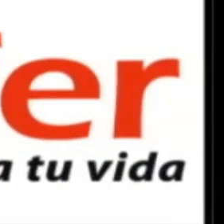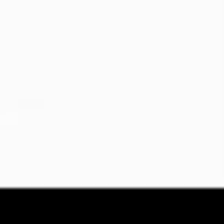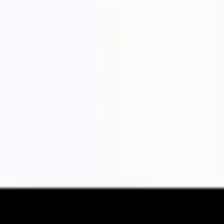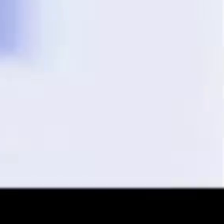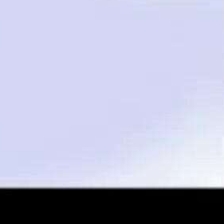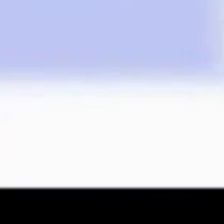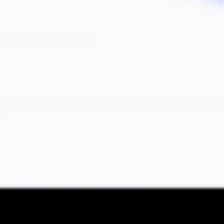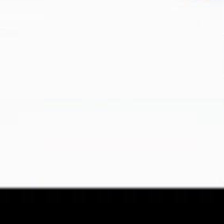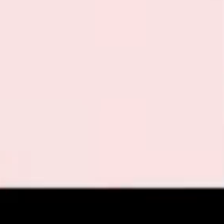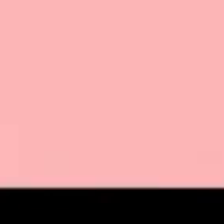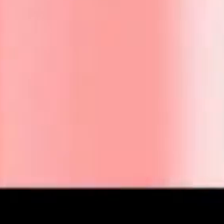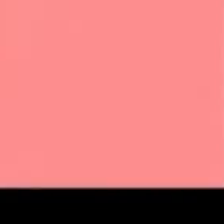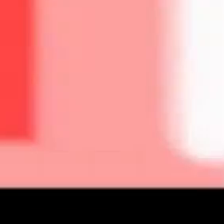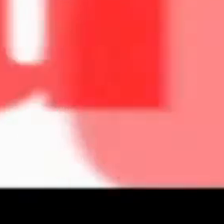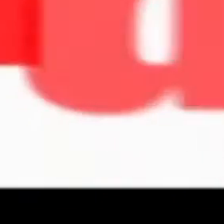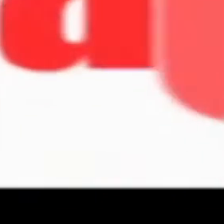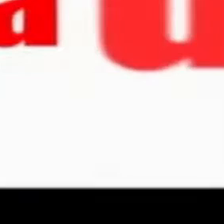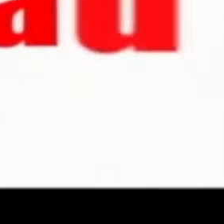y